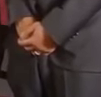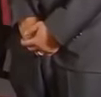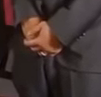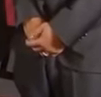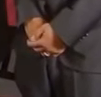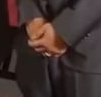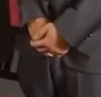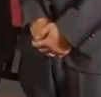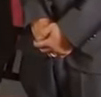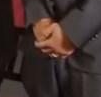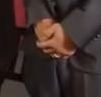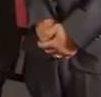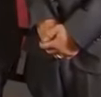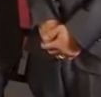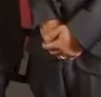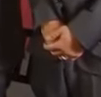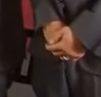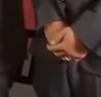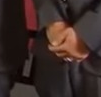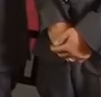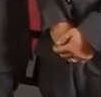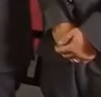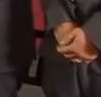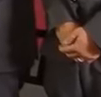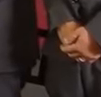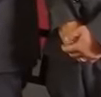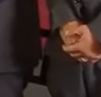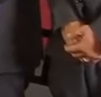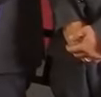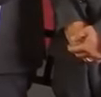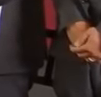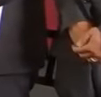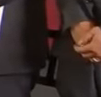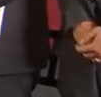esta enseñanza mixta,